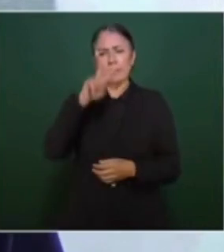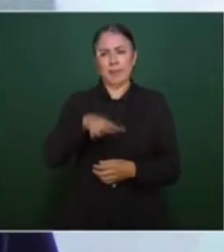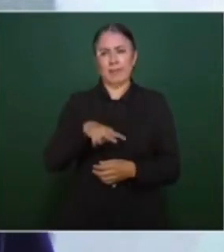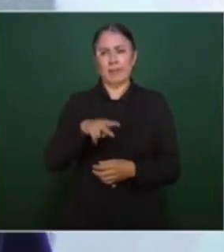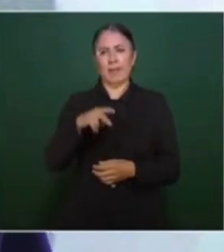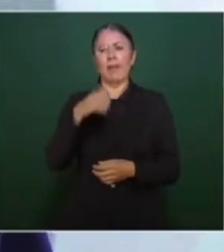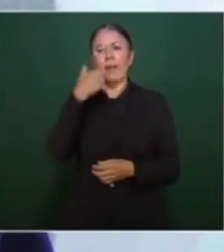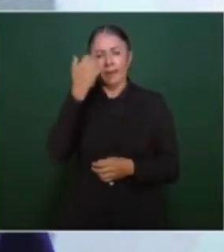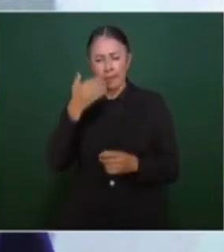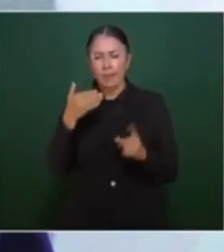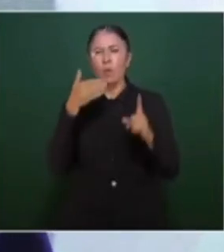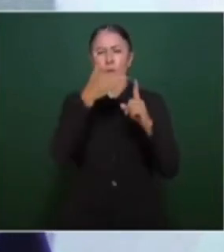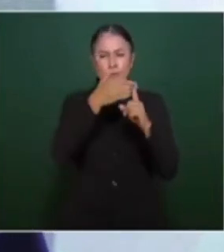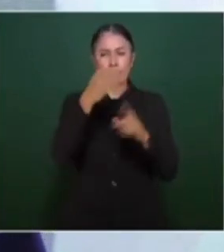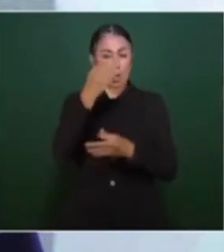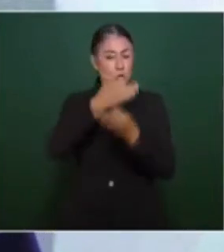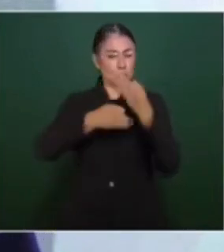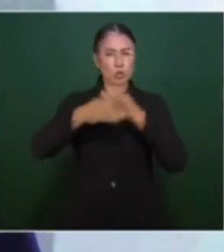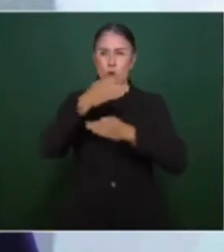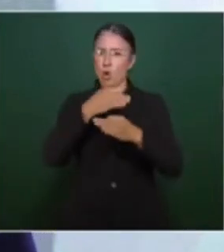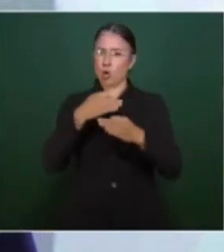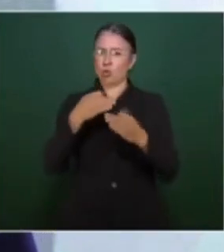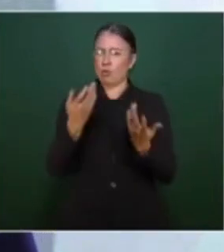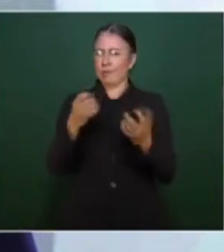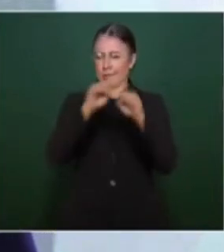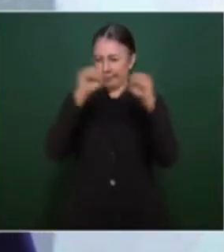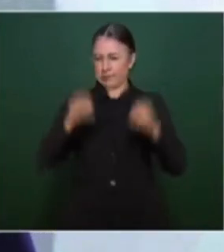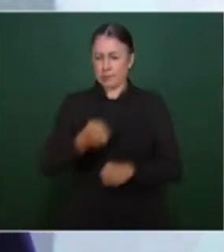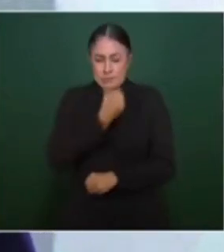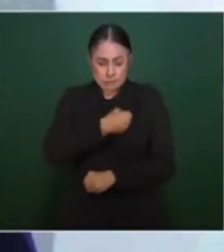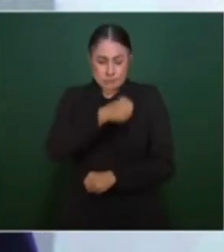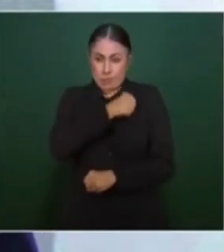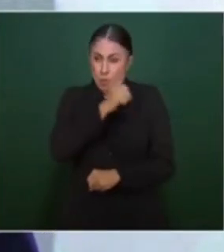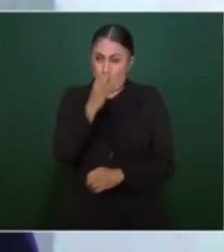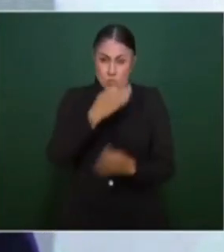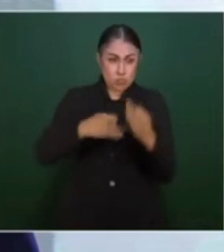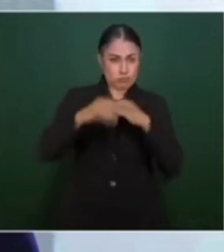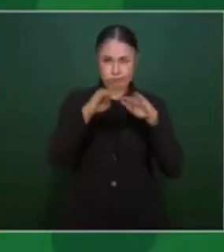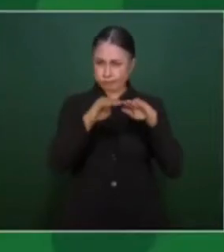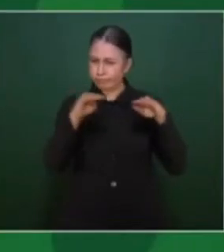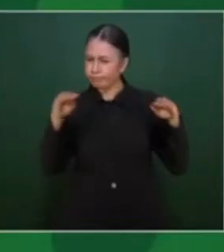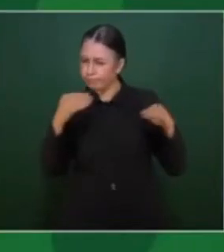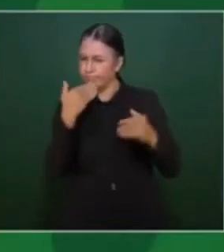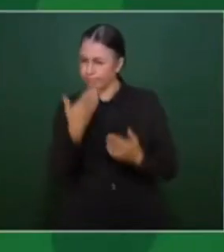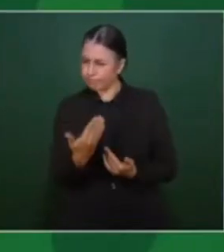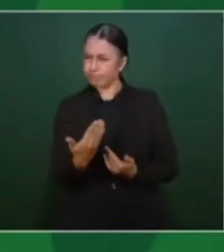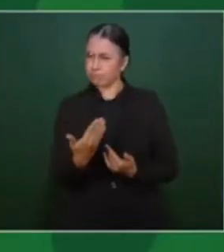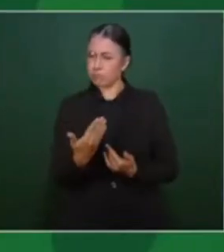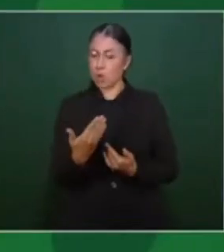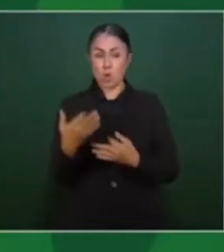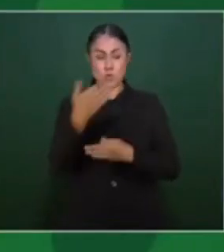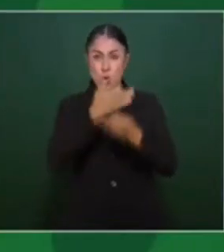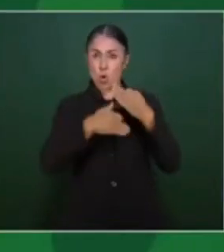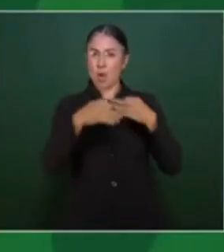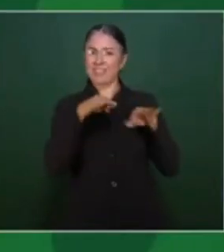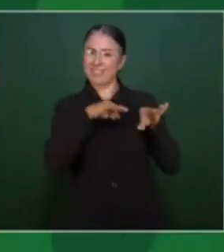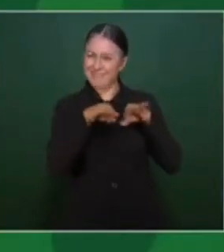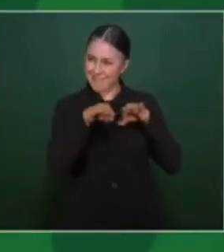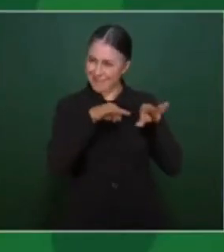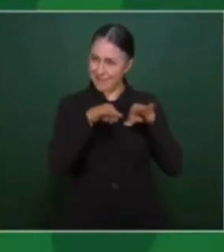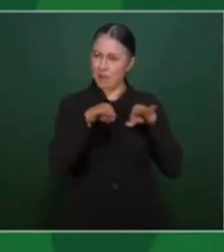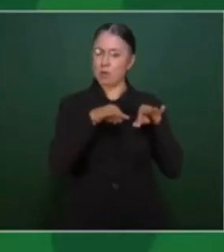un sistema de salud y tiene que ver con los trabajadores y tiene que ver